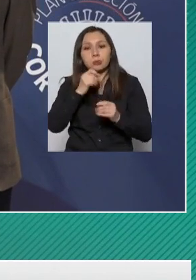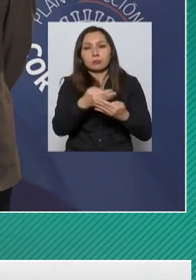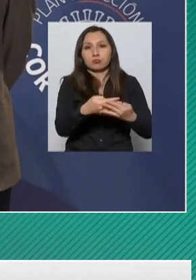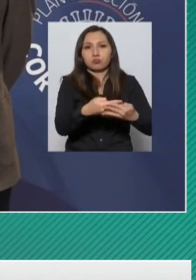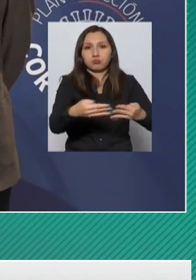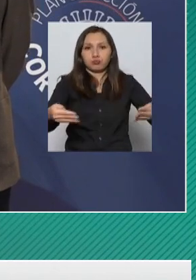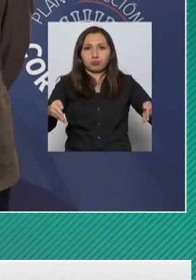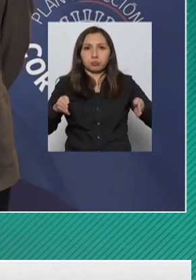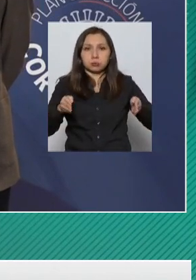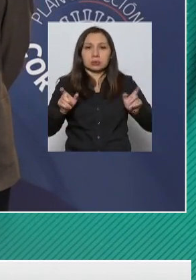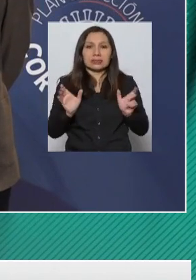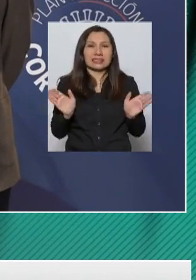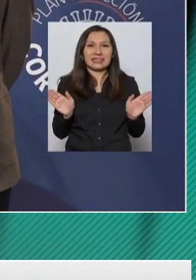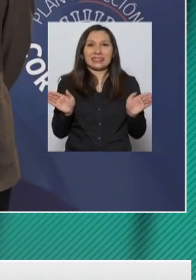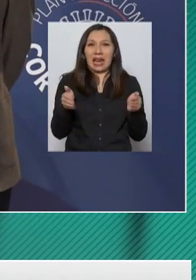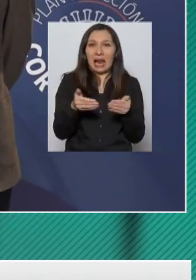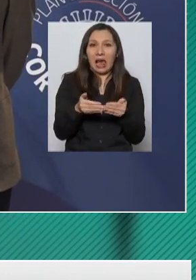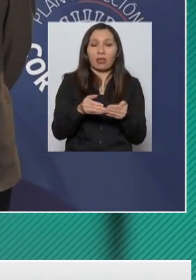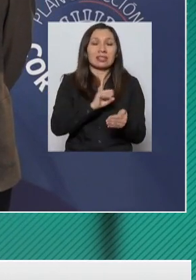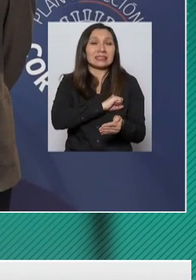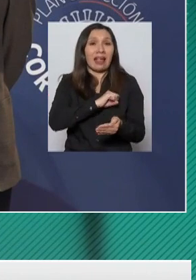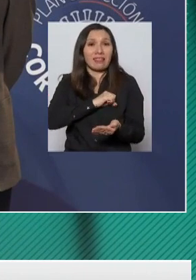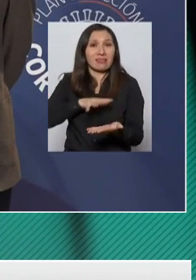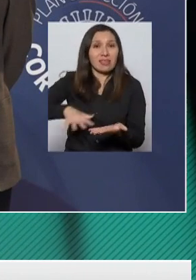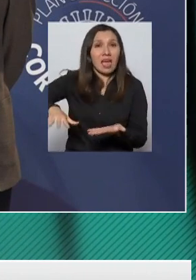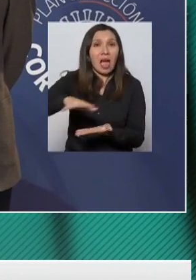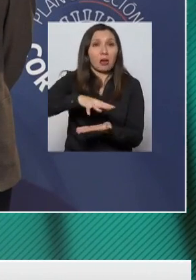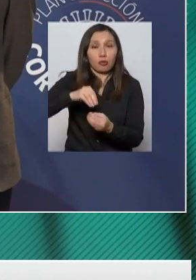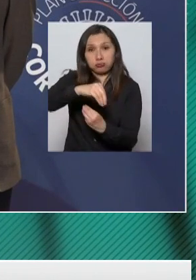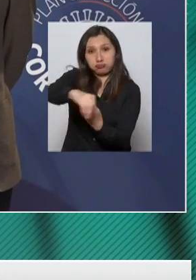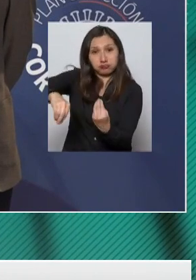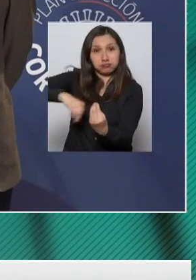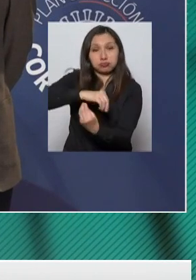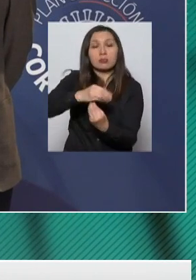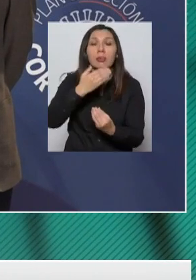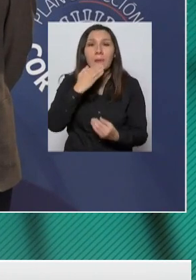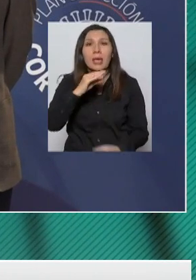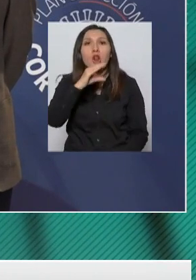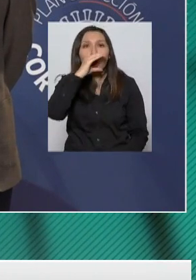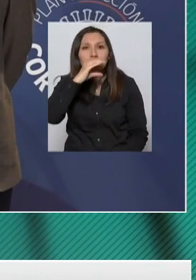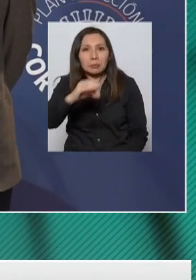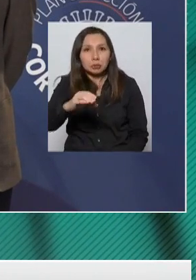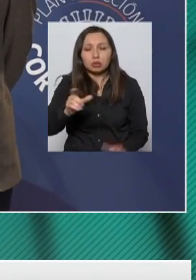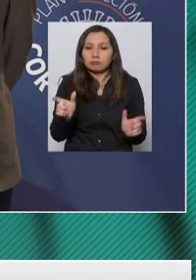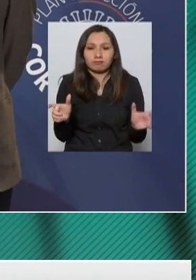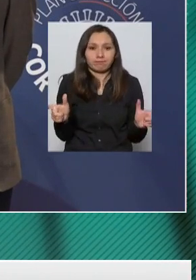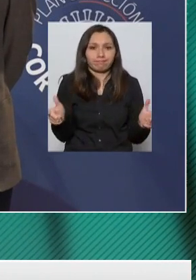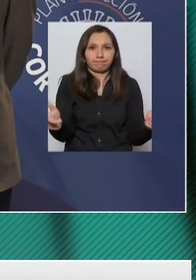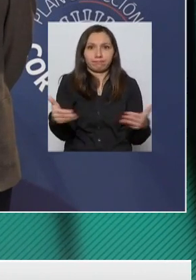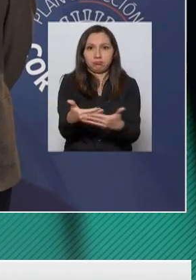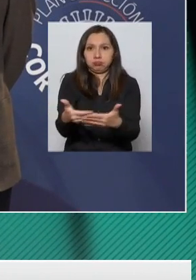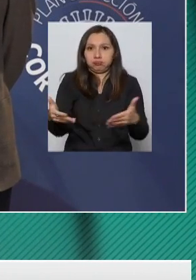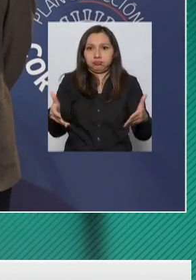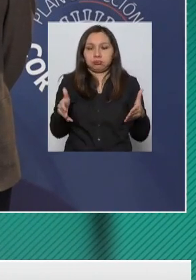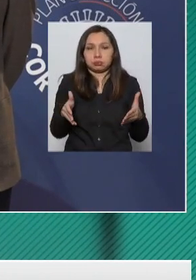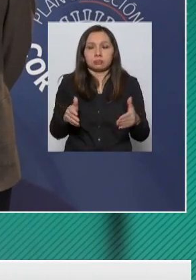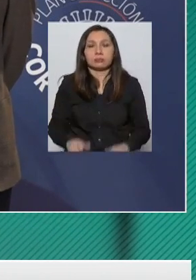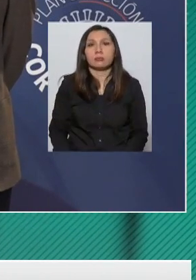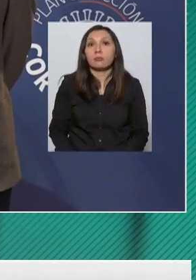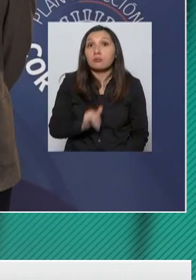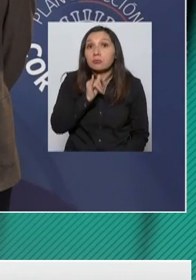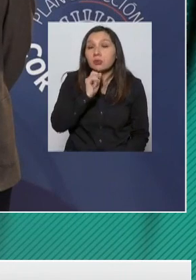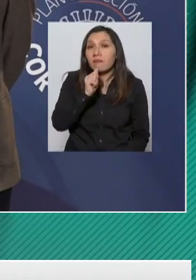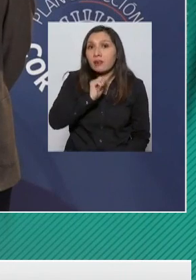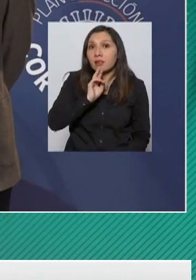sanitario en el gran santiago y en el gran concepción no sé si falta alguna pregunta